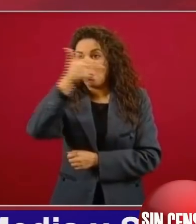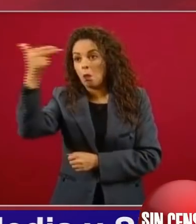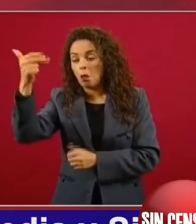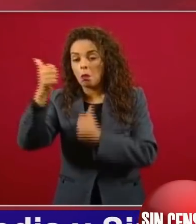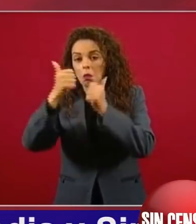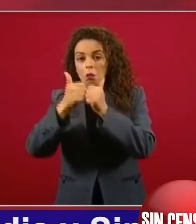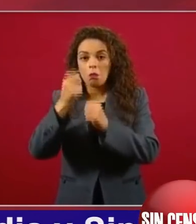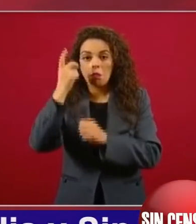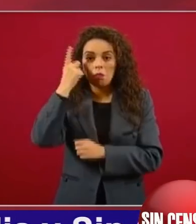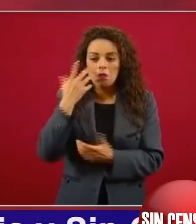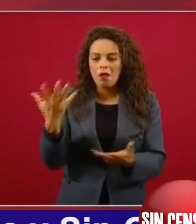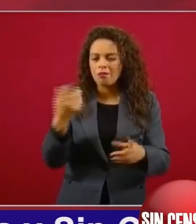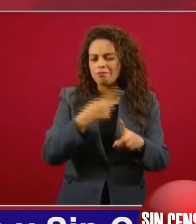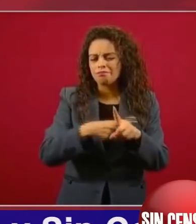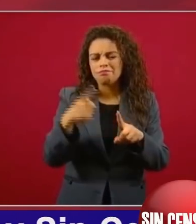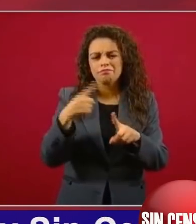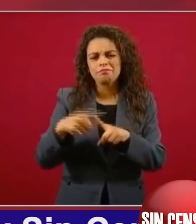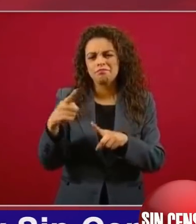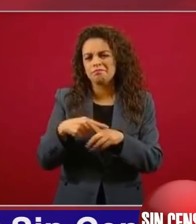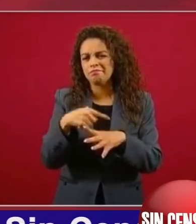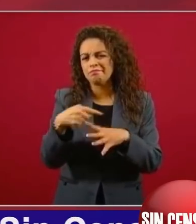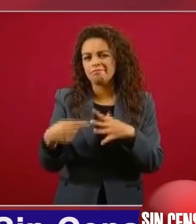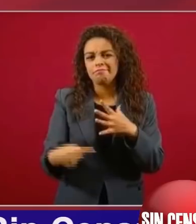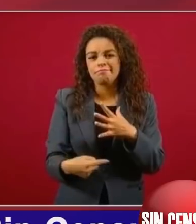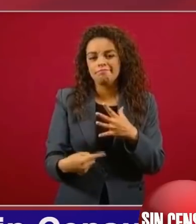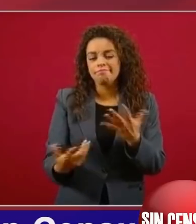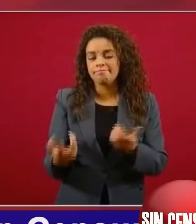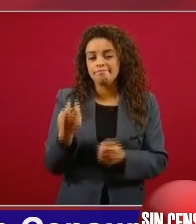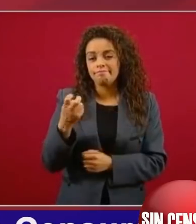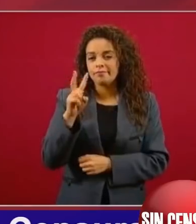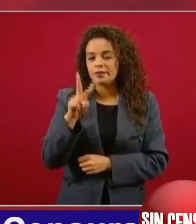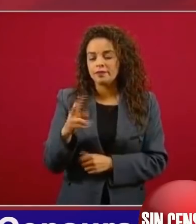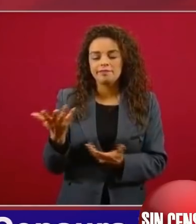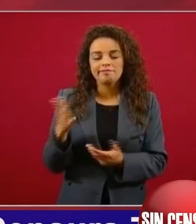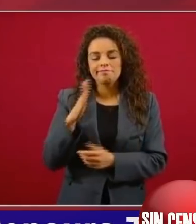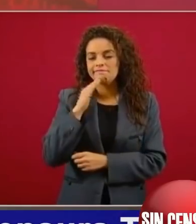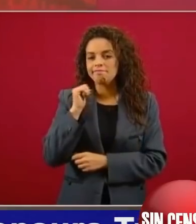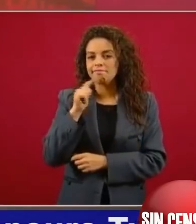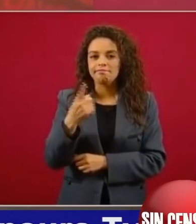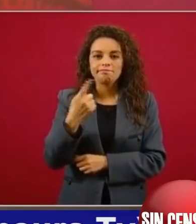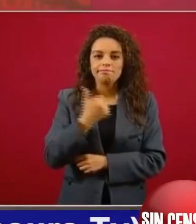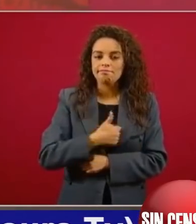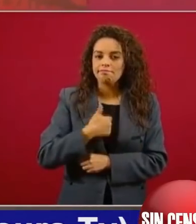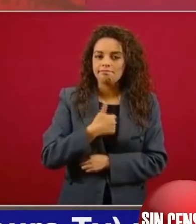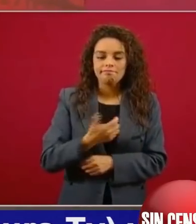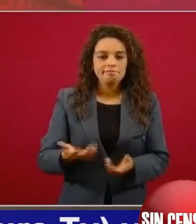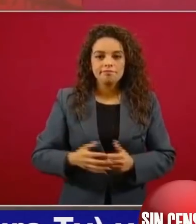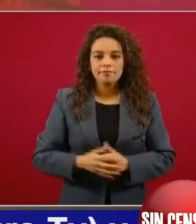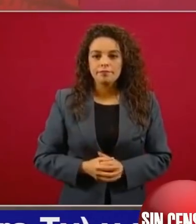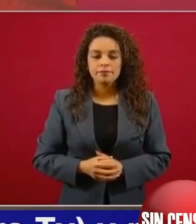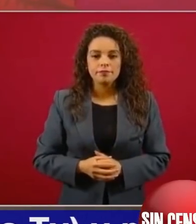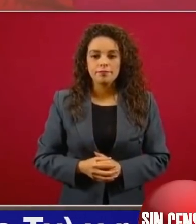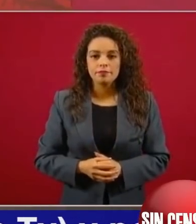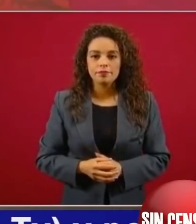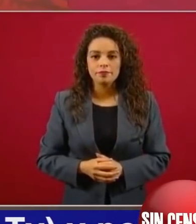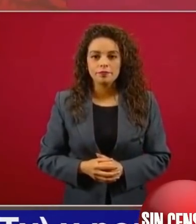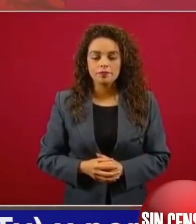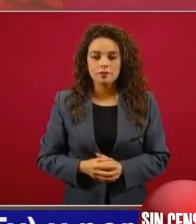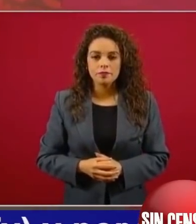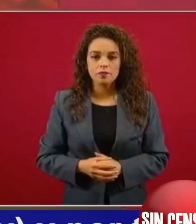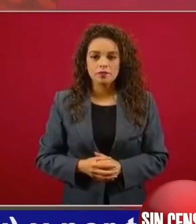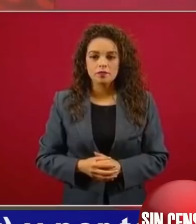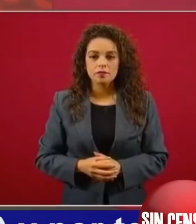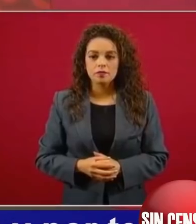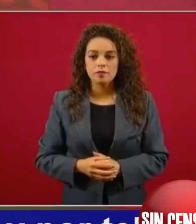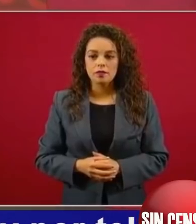en campamentos, en una situación muy lamentable, pues, incluso